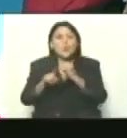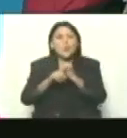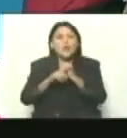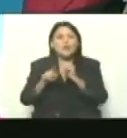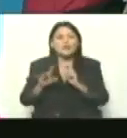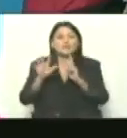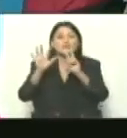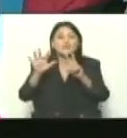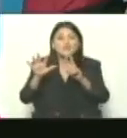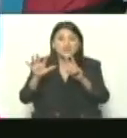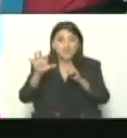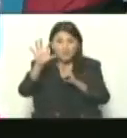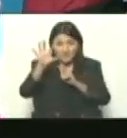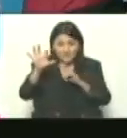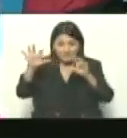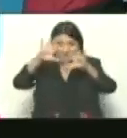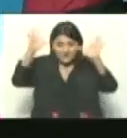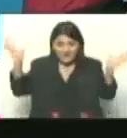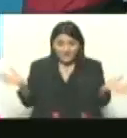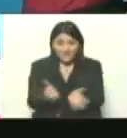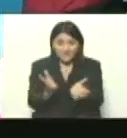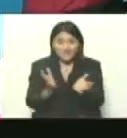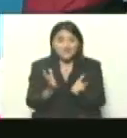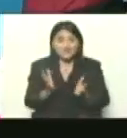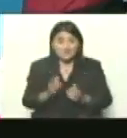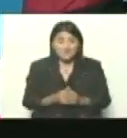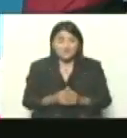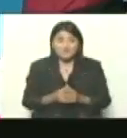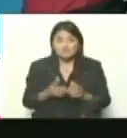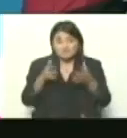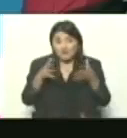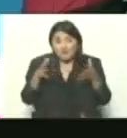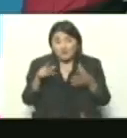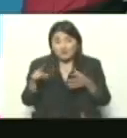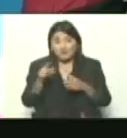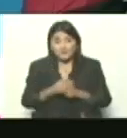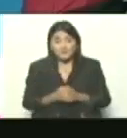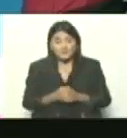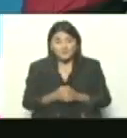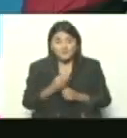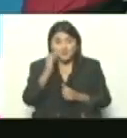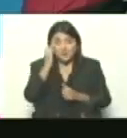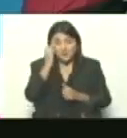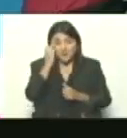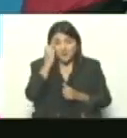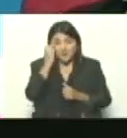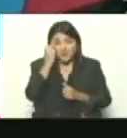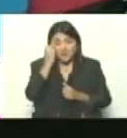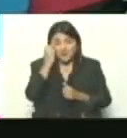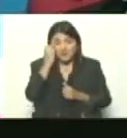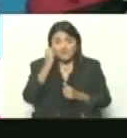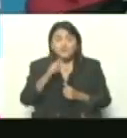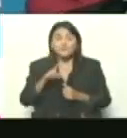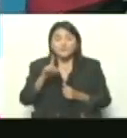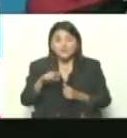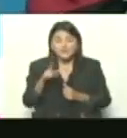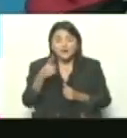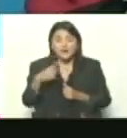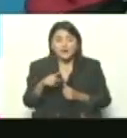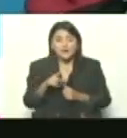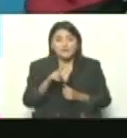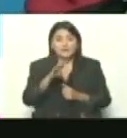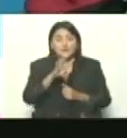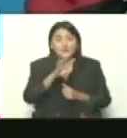comparamos, tiene 50 millones de habitantes, sería uno de los países más poblados de América Latina. También podemos decir que tiene más de 400